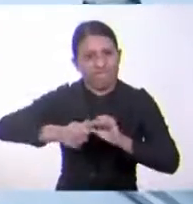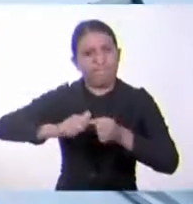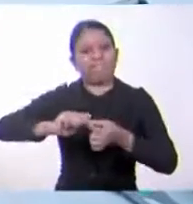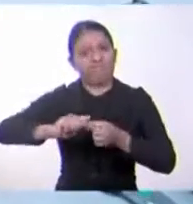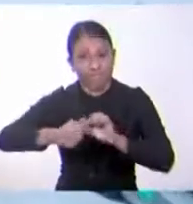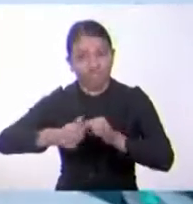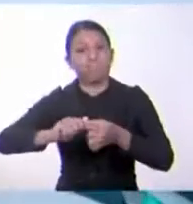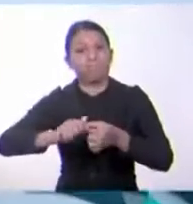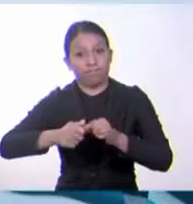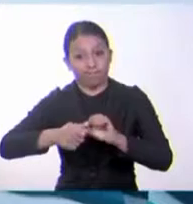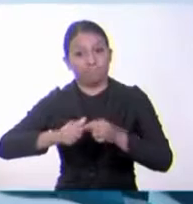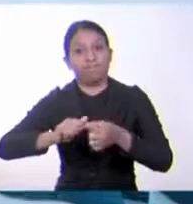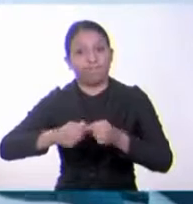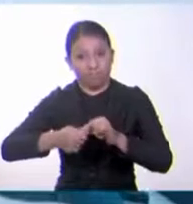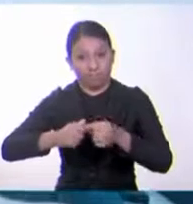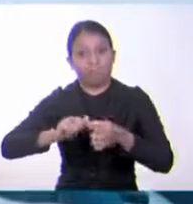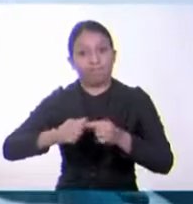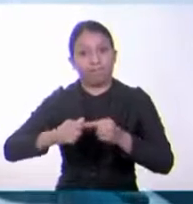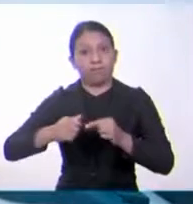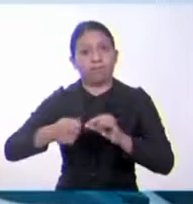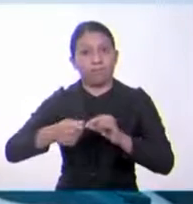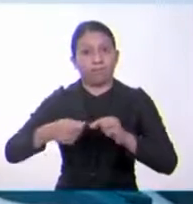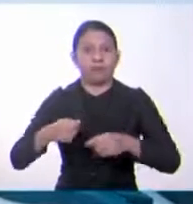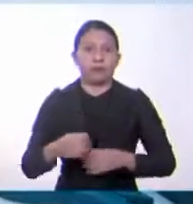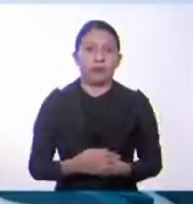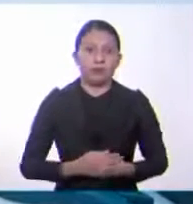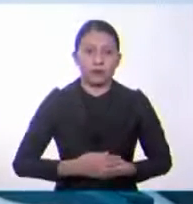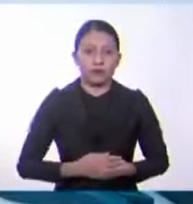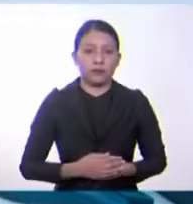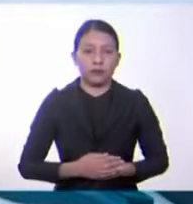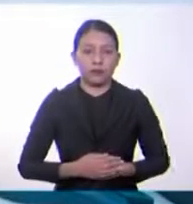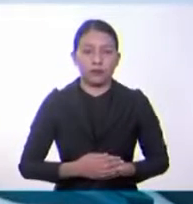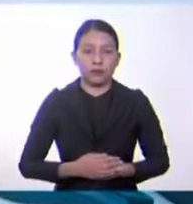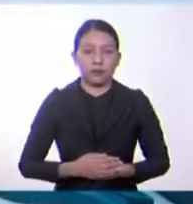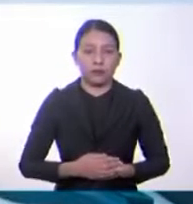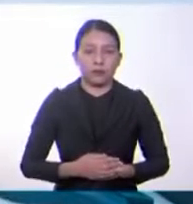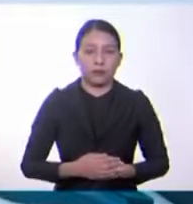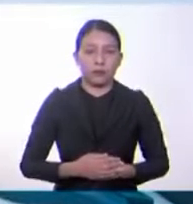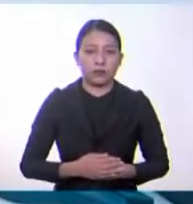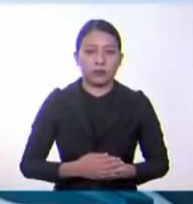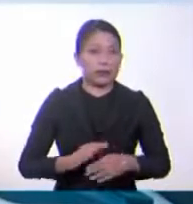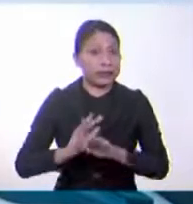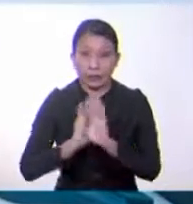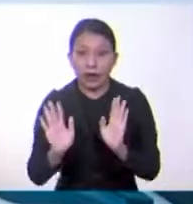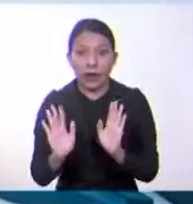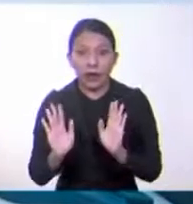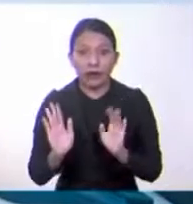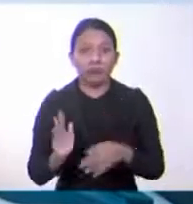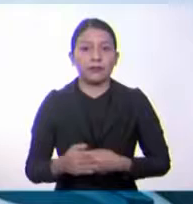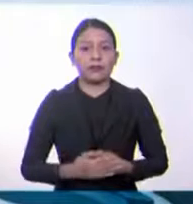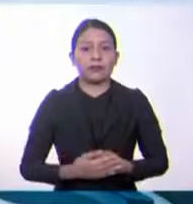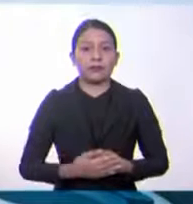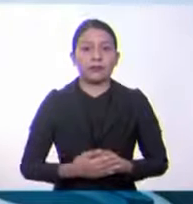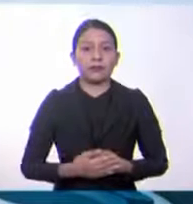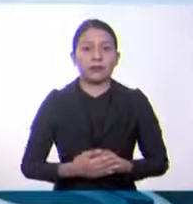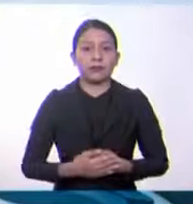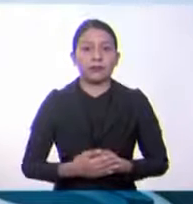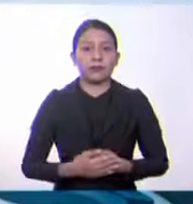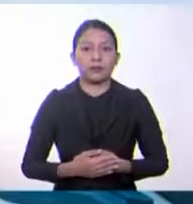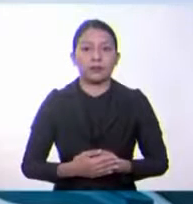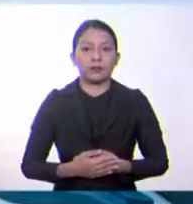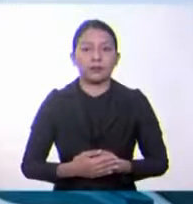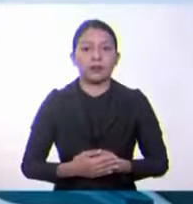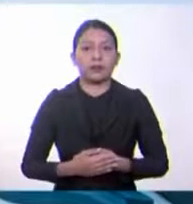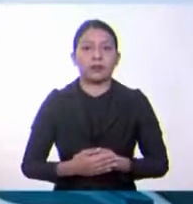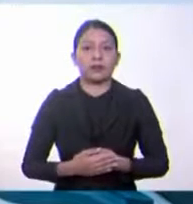al centro o a la parte más ancha de la vejiga. Una vez lo tengas listo, vamos a doblar este